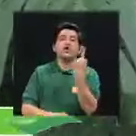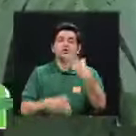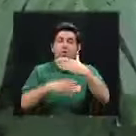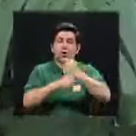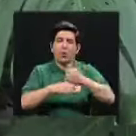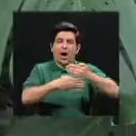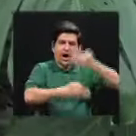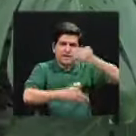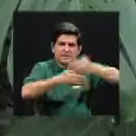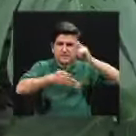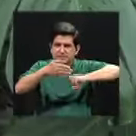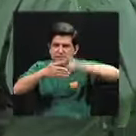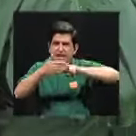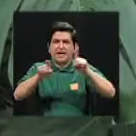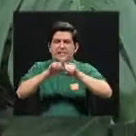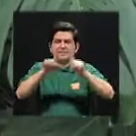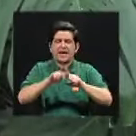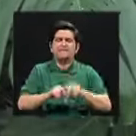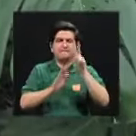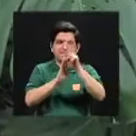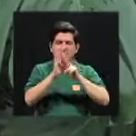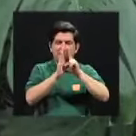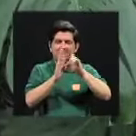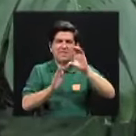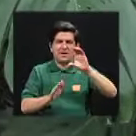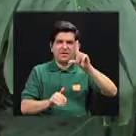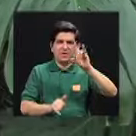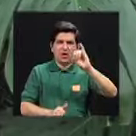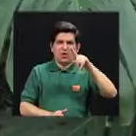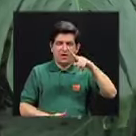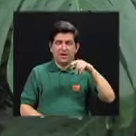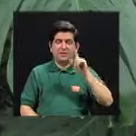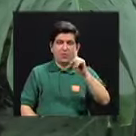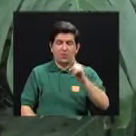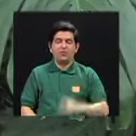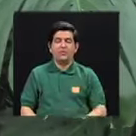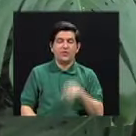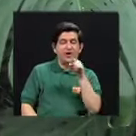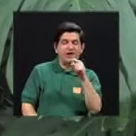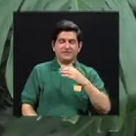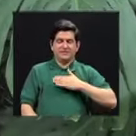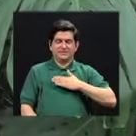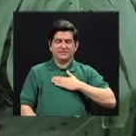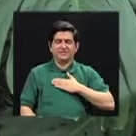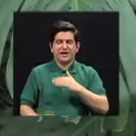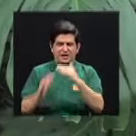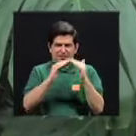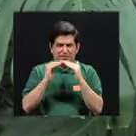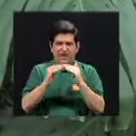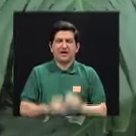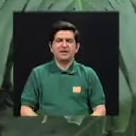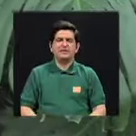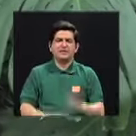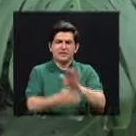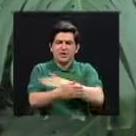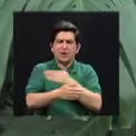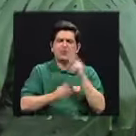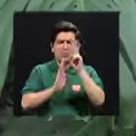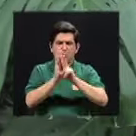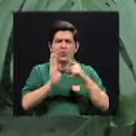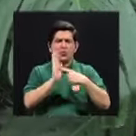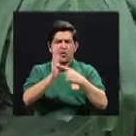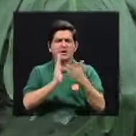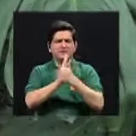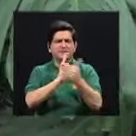Pero no solo se hicieron murales, también se hicieron videoclips. Veamos Esta es mi gente, una producción original tanto en música como en